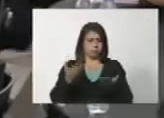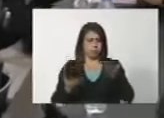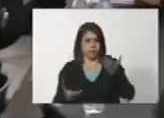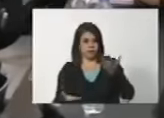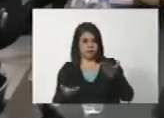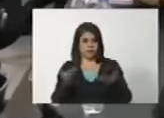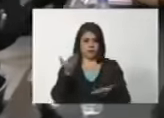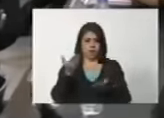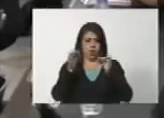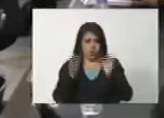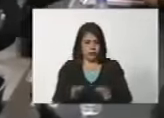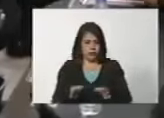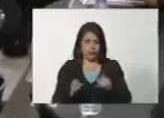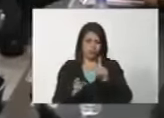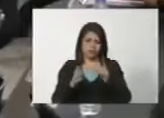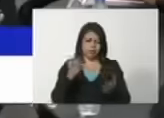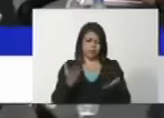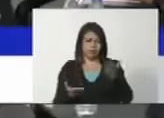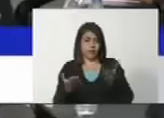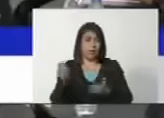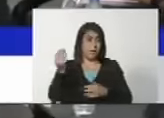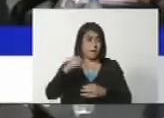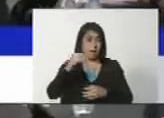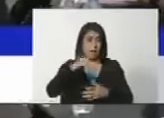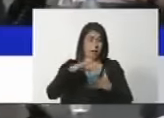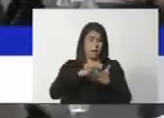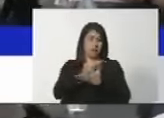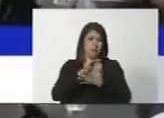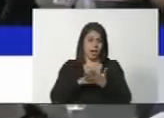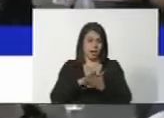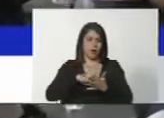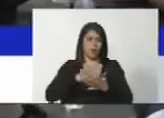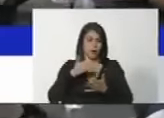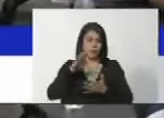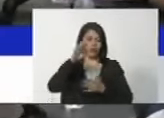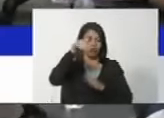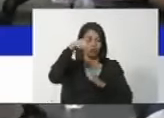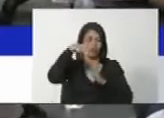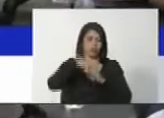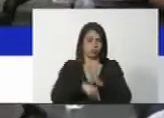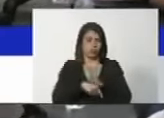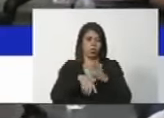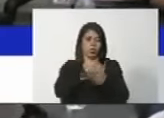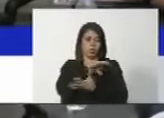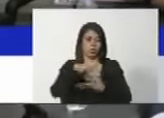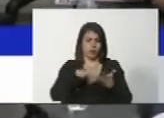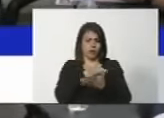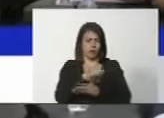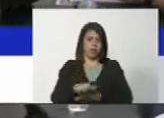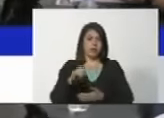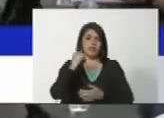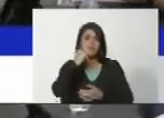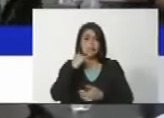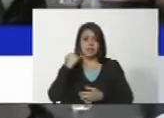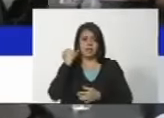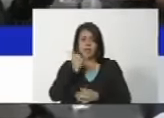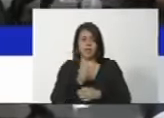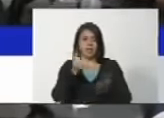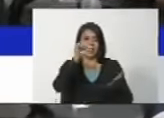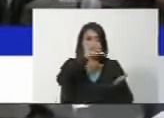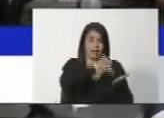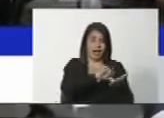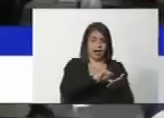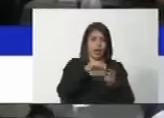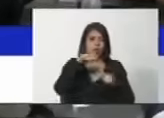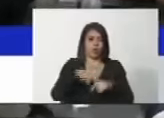de profundizarse aún más, y valga la redundancia, en ese conflicto Irán-Israel,